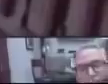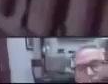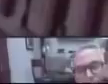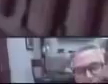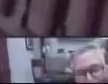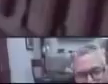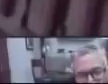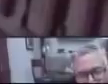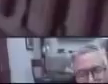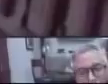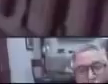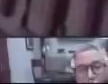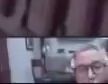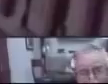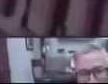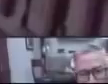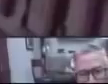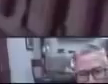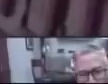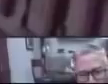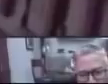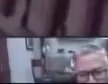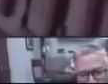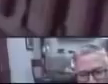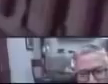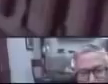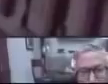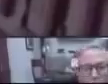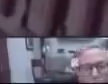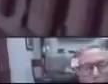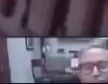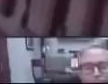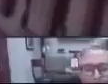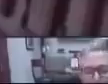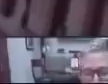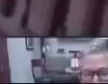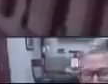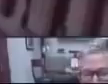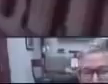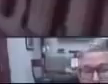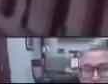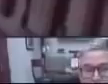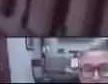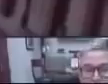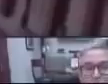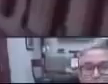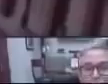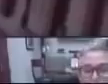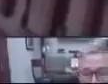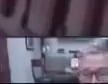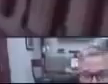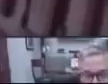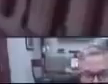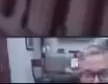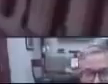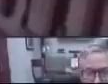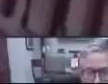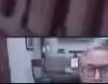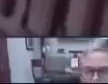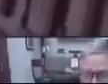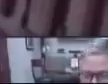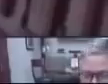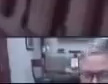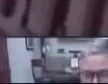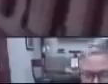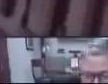mi iglesia que no piensan como ellos piensan debo de respetar las personas de la iglesia que no piensan como yo pienso entonces mi